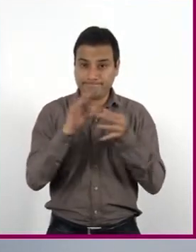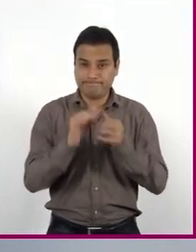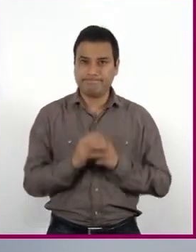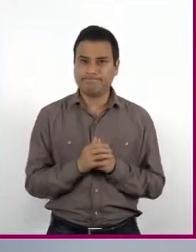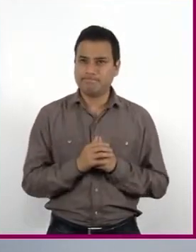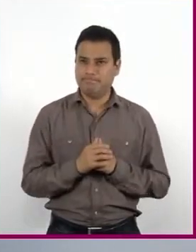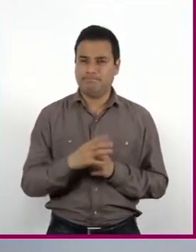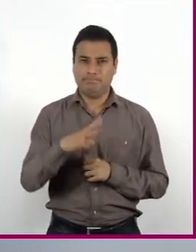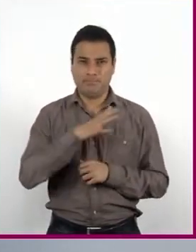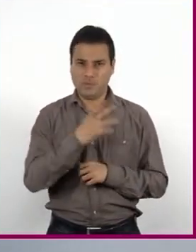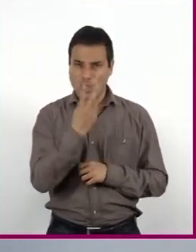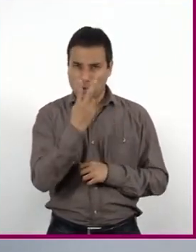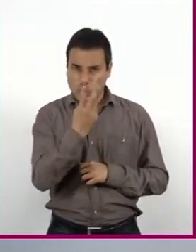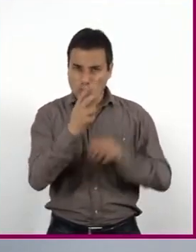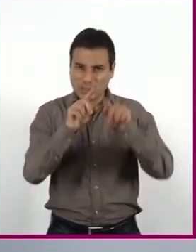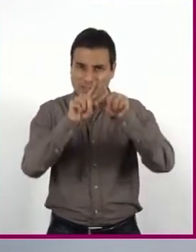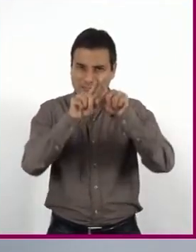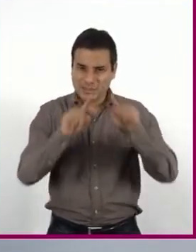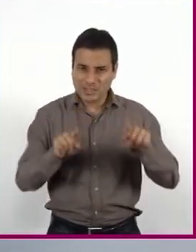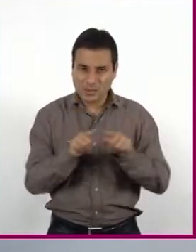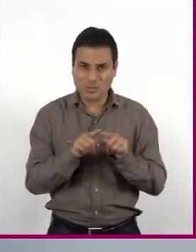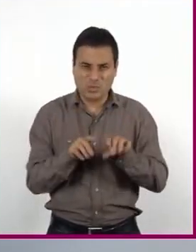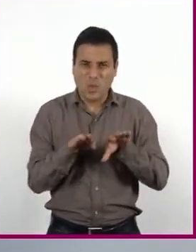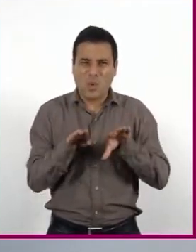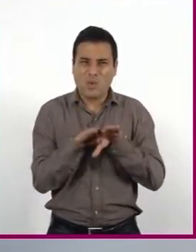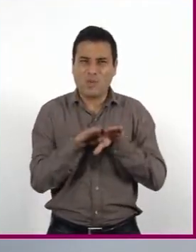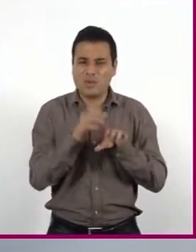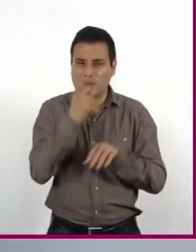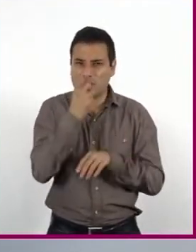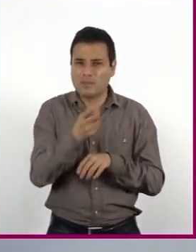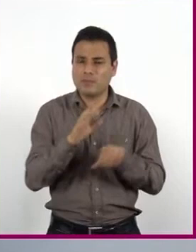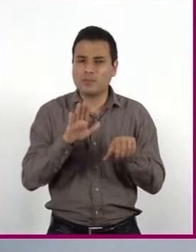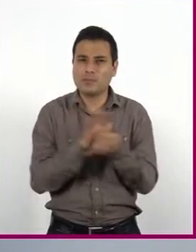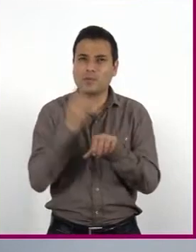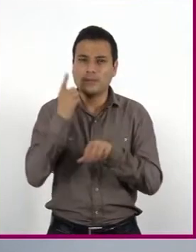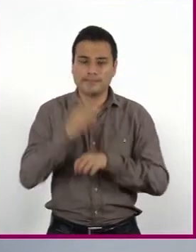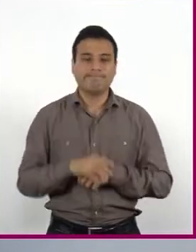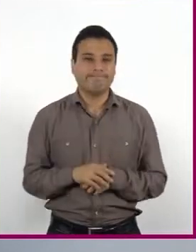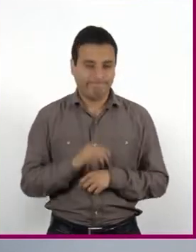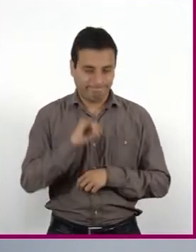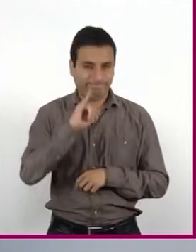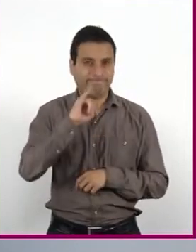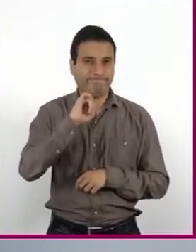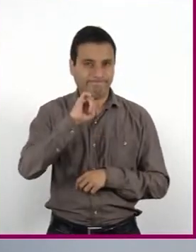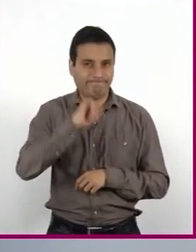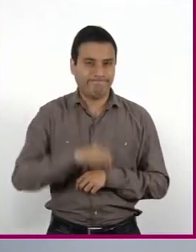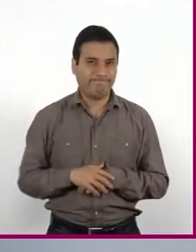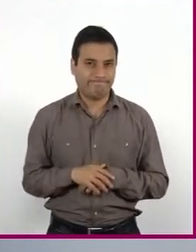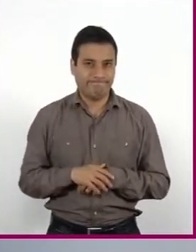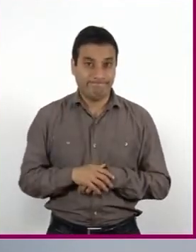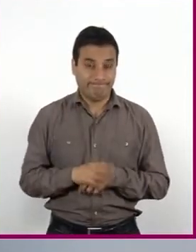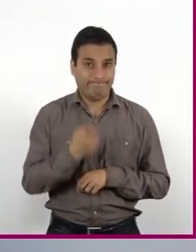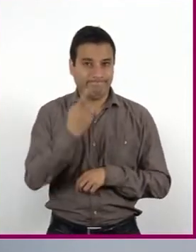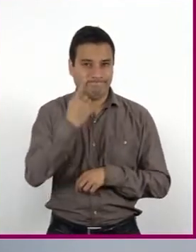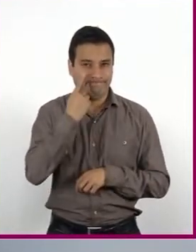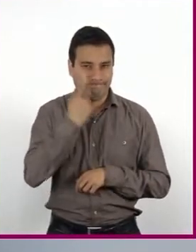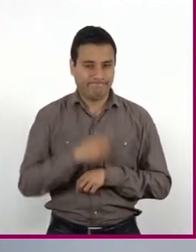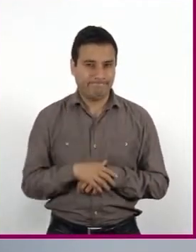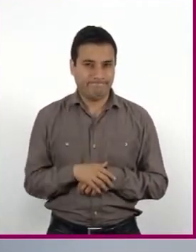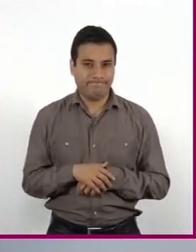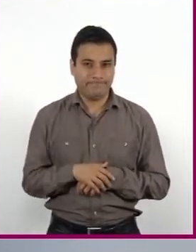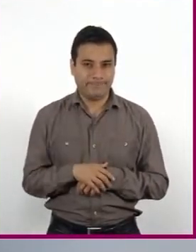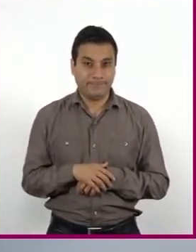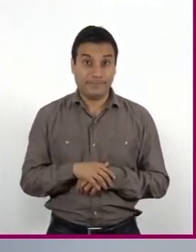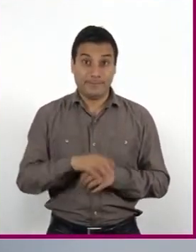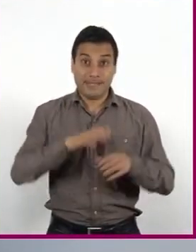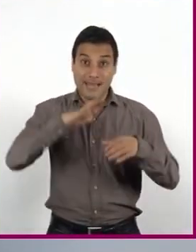afirmas que tiene dos caras triangulares congruentes? Claro, justo porque, como podemos observar, la